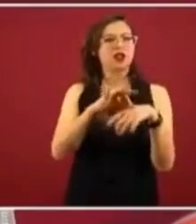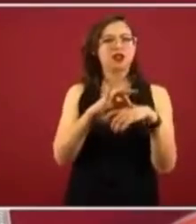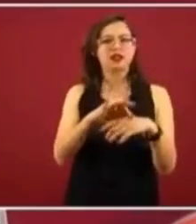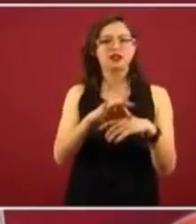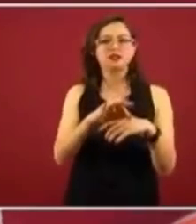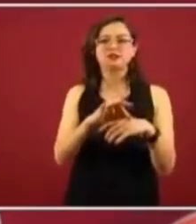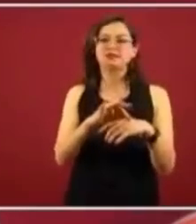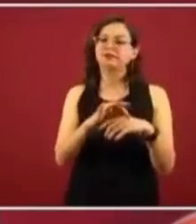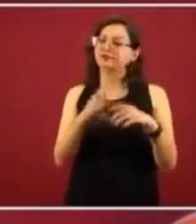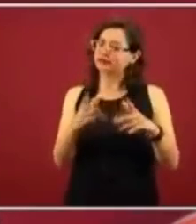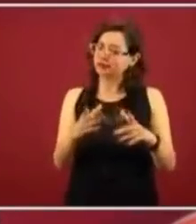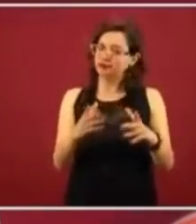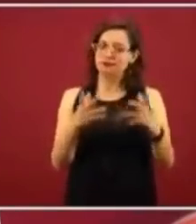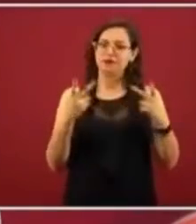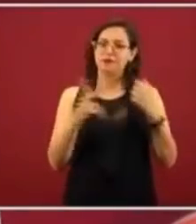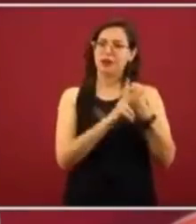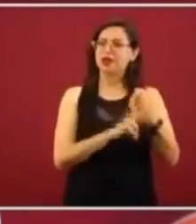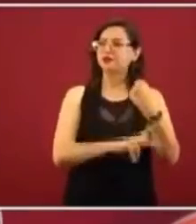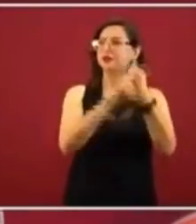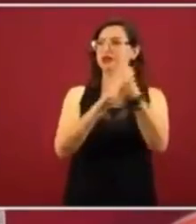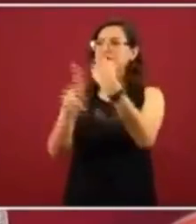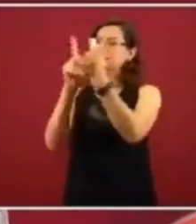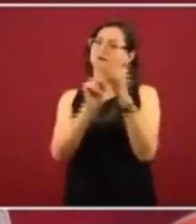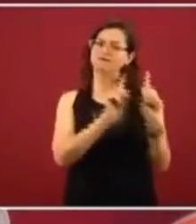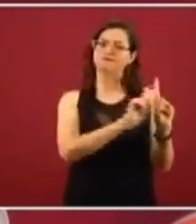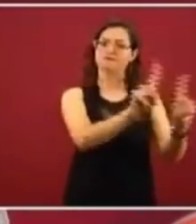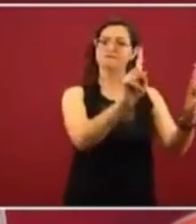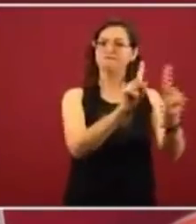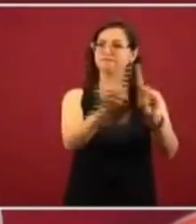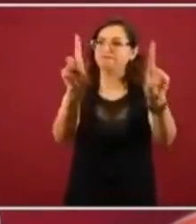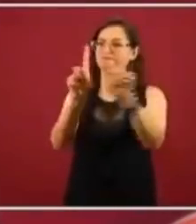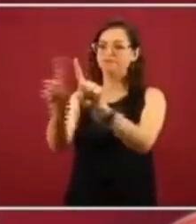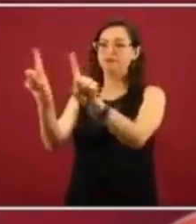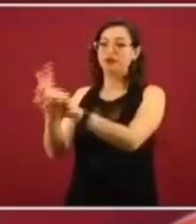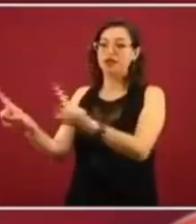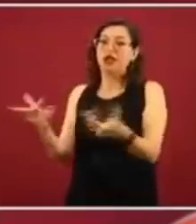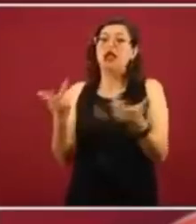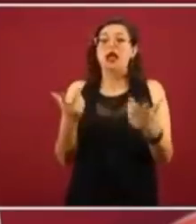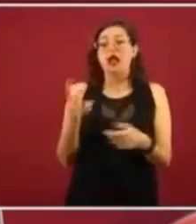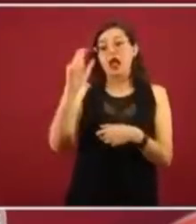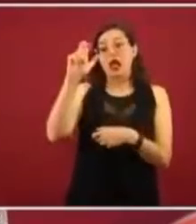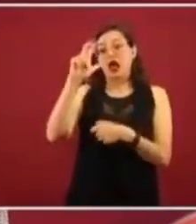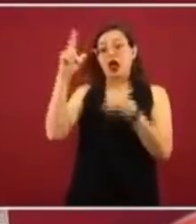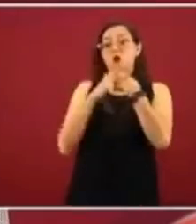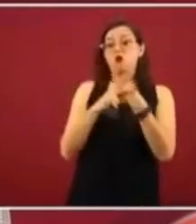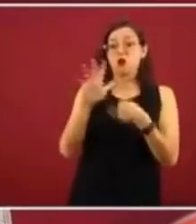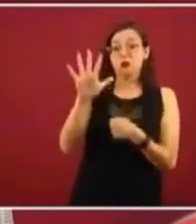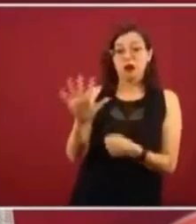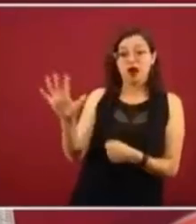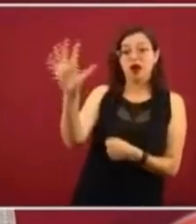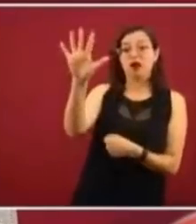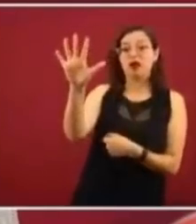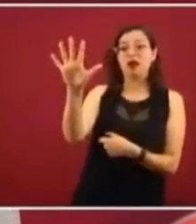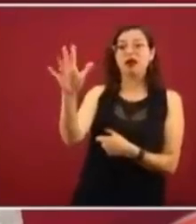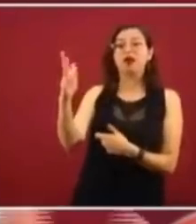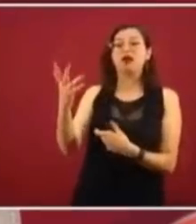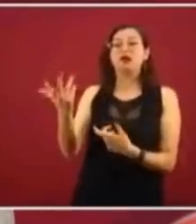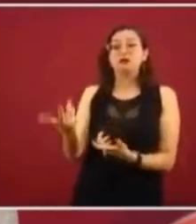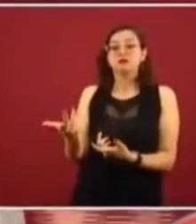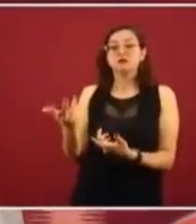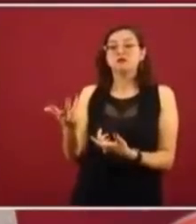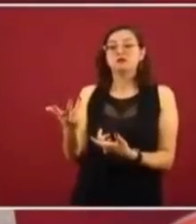es específica para cada país. Algunos países, por ejemplo los países de Europa Occidental, característicamente tienen